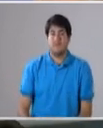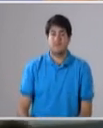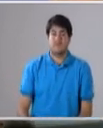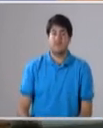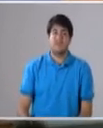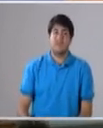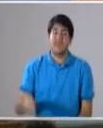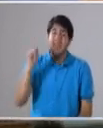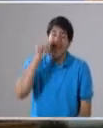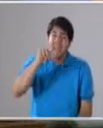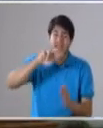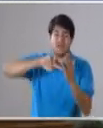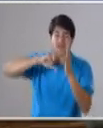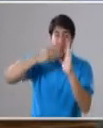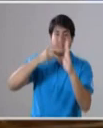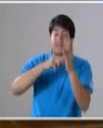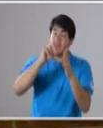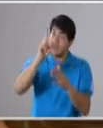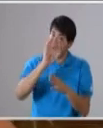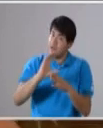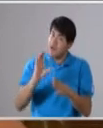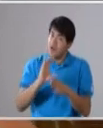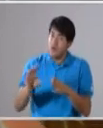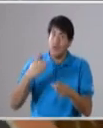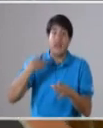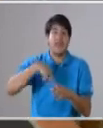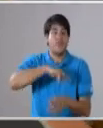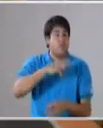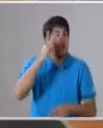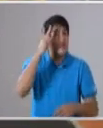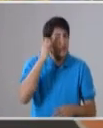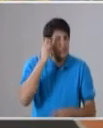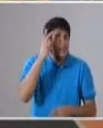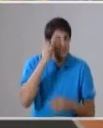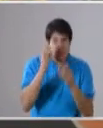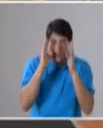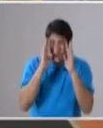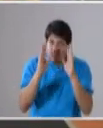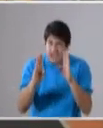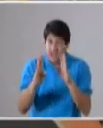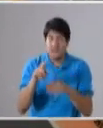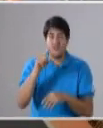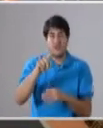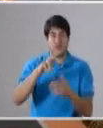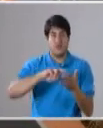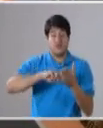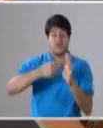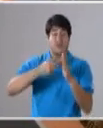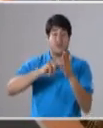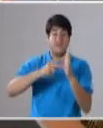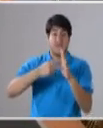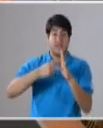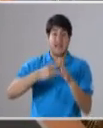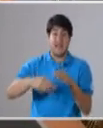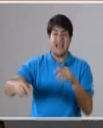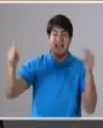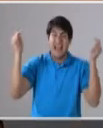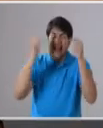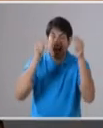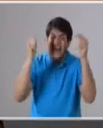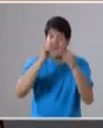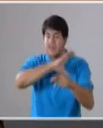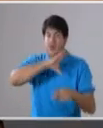Y eso quiere decir algo. Si lo escuchamos, si escuchamos eso, quiere decir: el anticristo